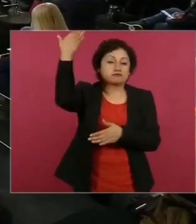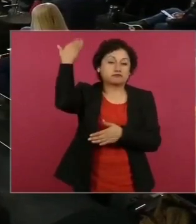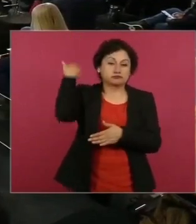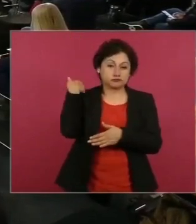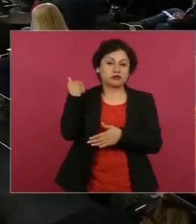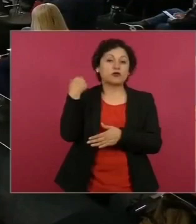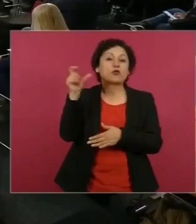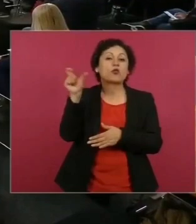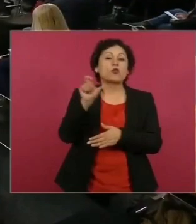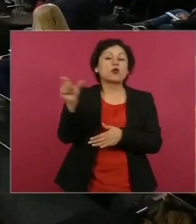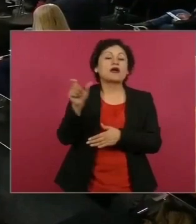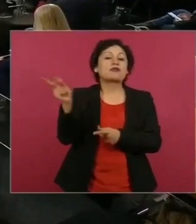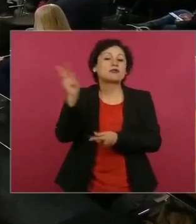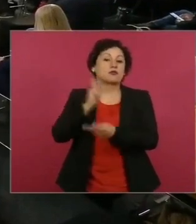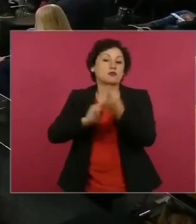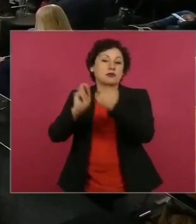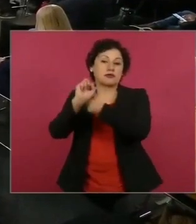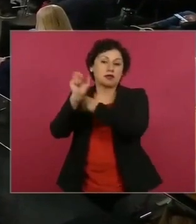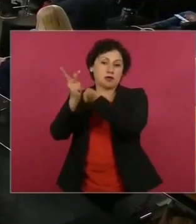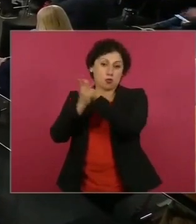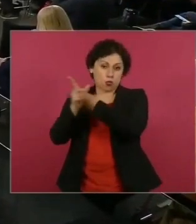europeos,